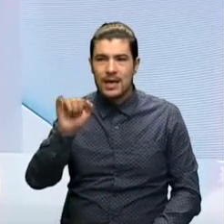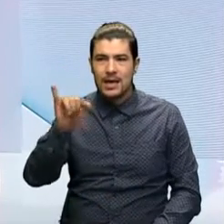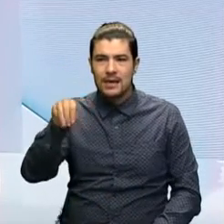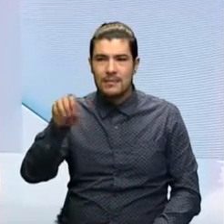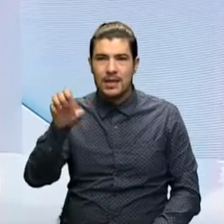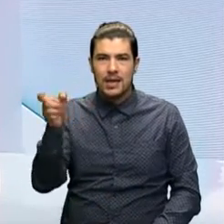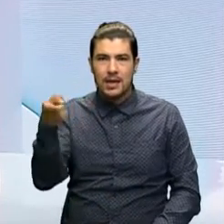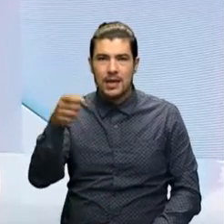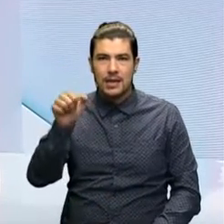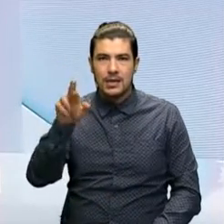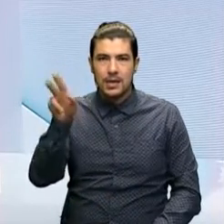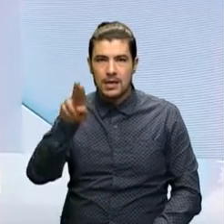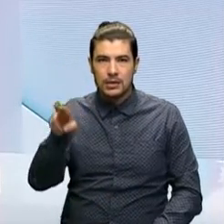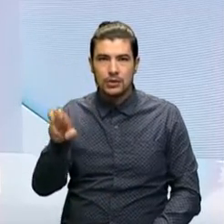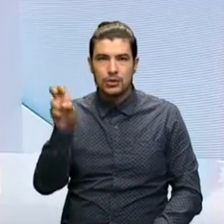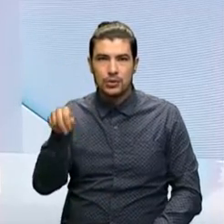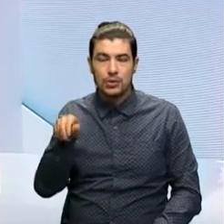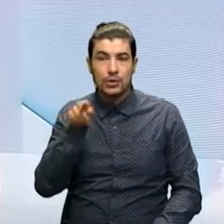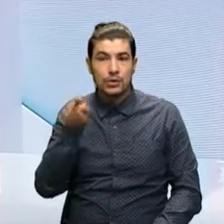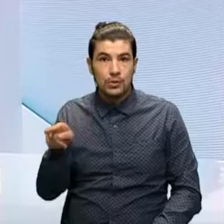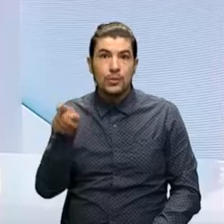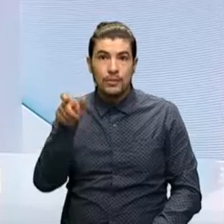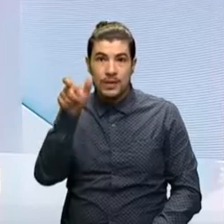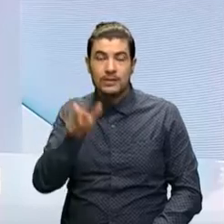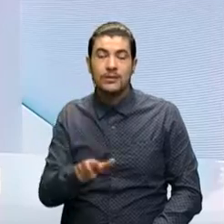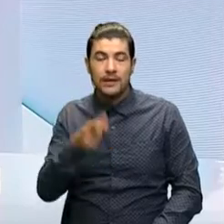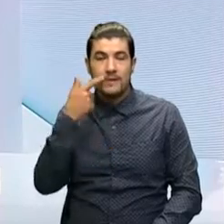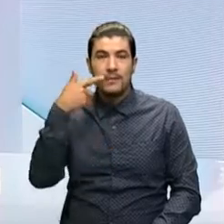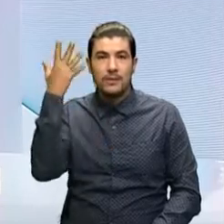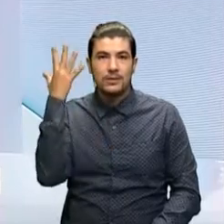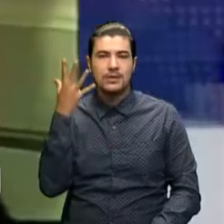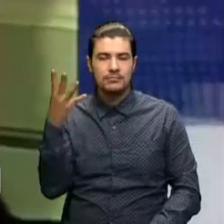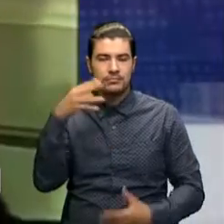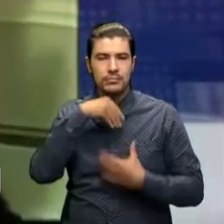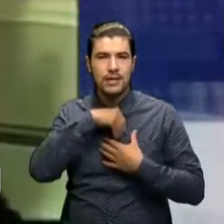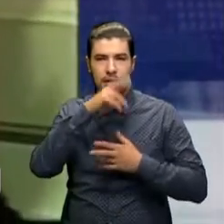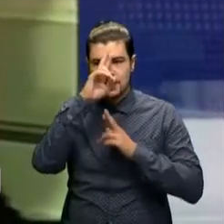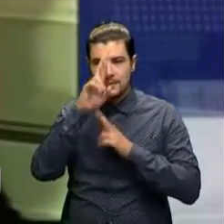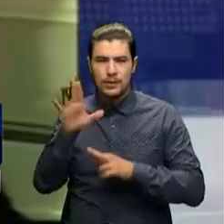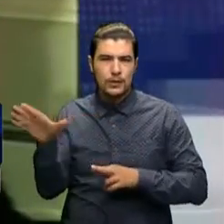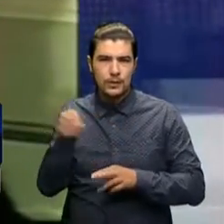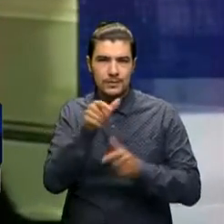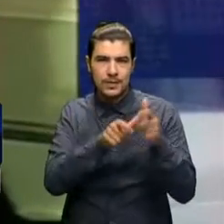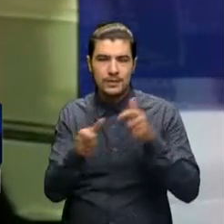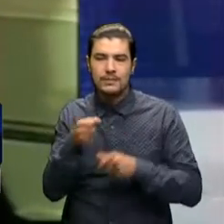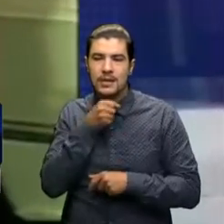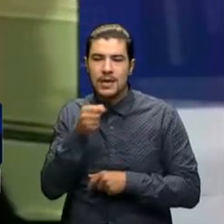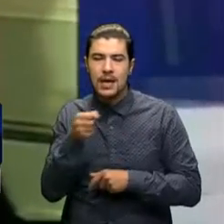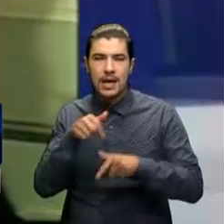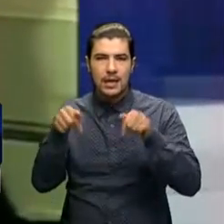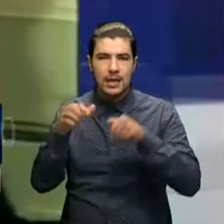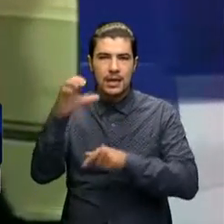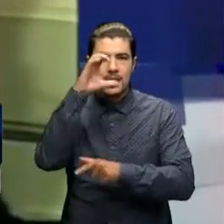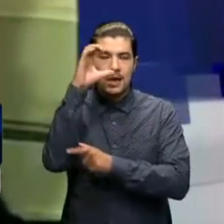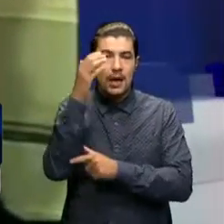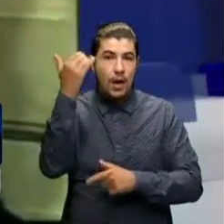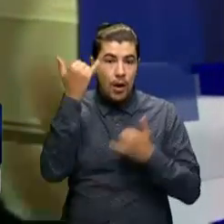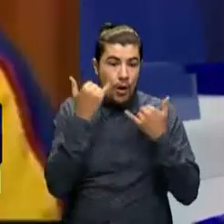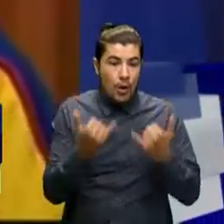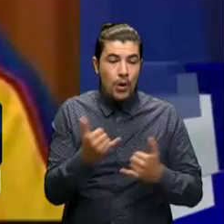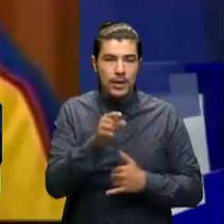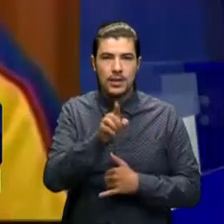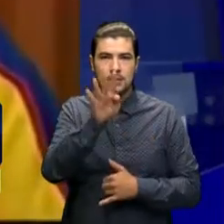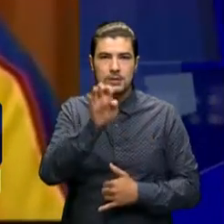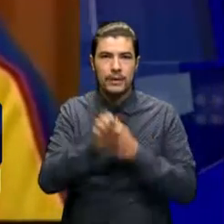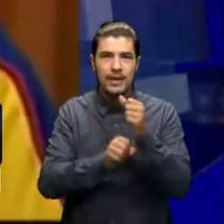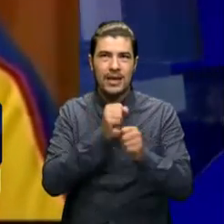siempre vivirá en el corazón de todos los periodistas y todos los colombianos hoy se cumplen 19 años del asesinato